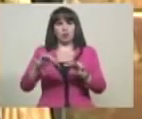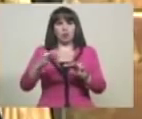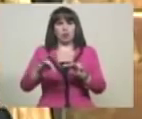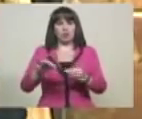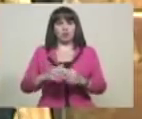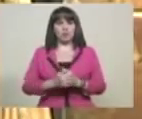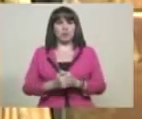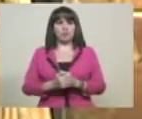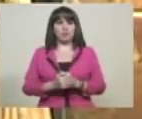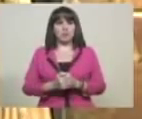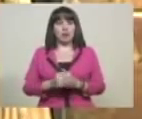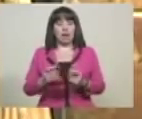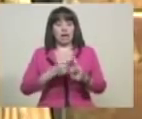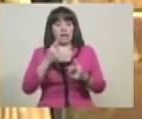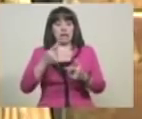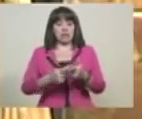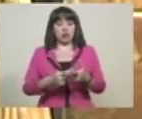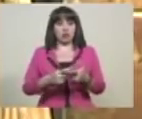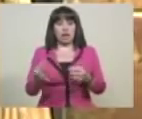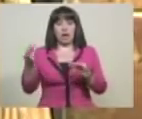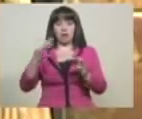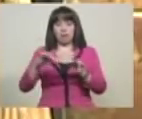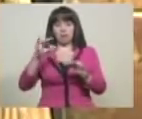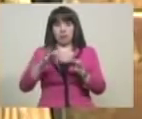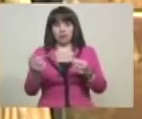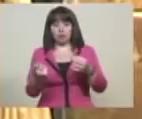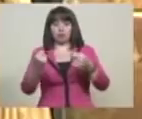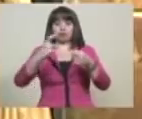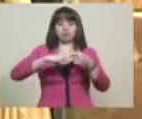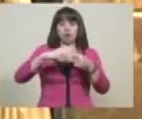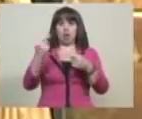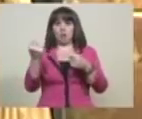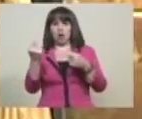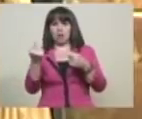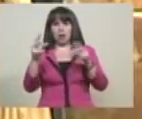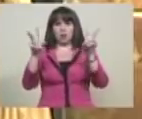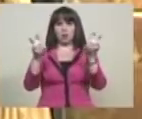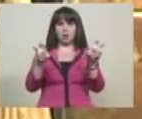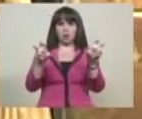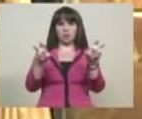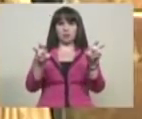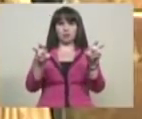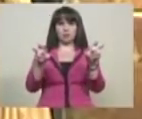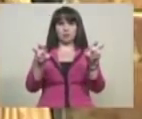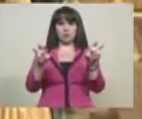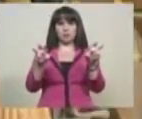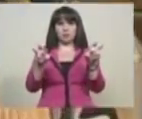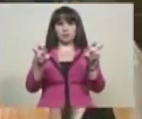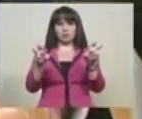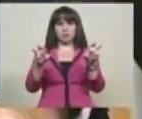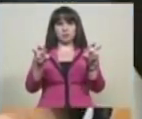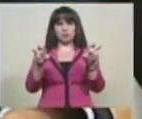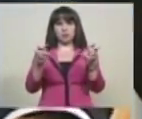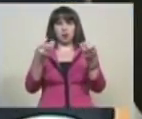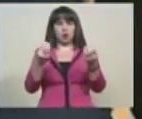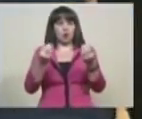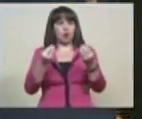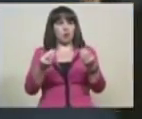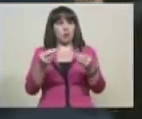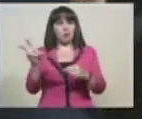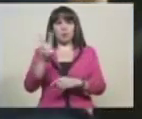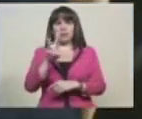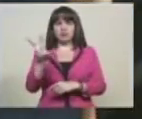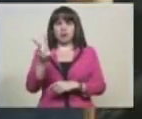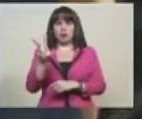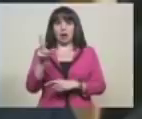Vamos a fijar entonces con el petro como unidad de cuenta venezolana,